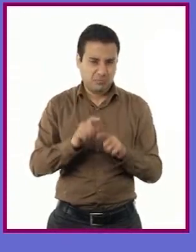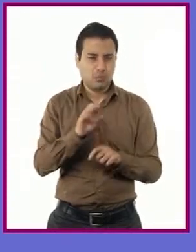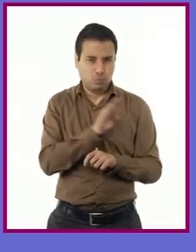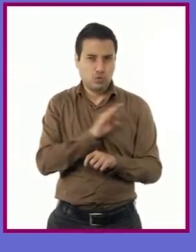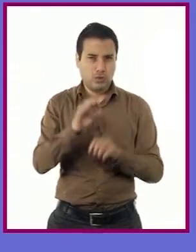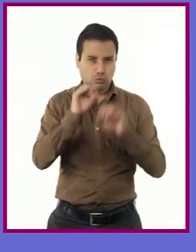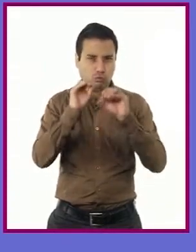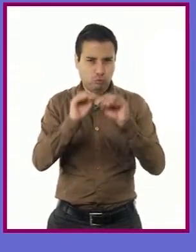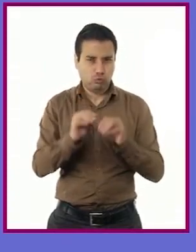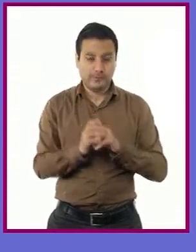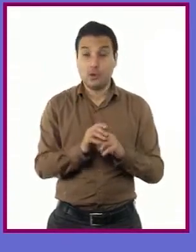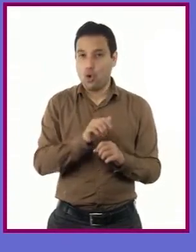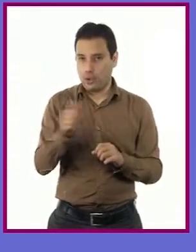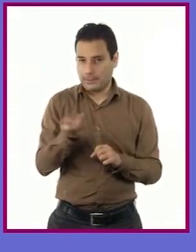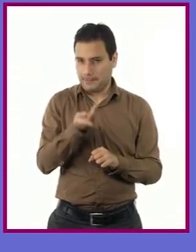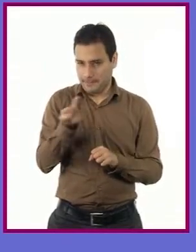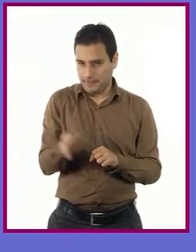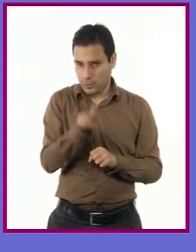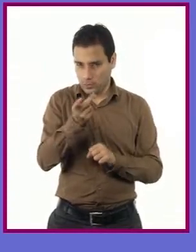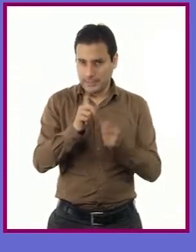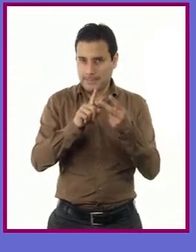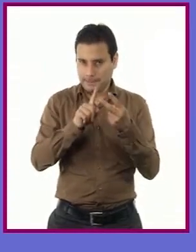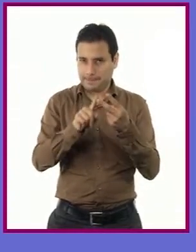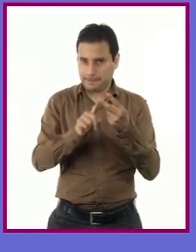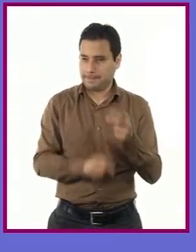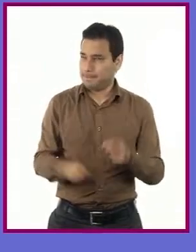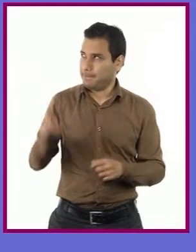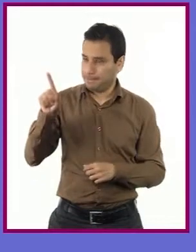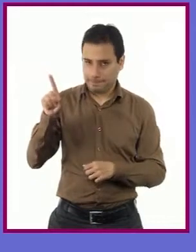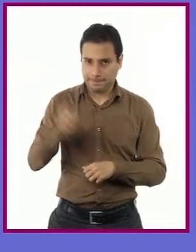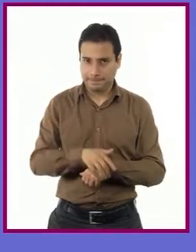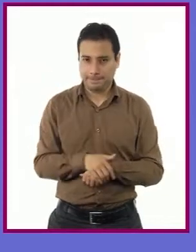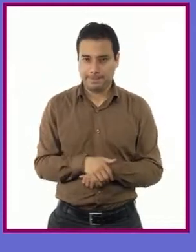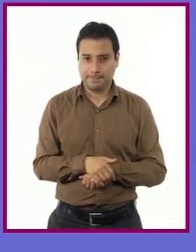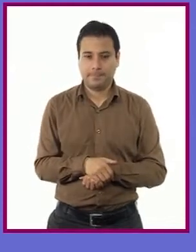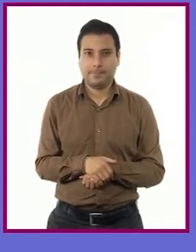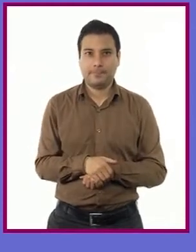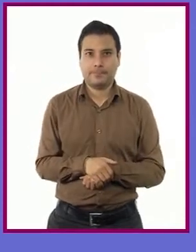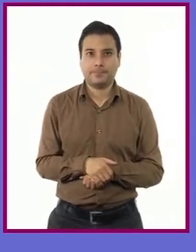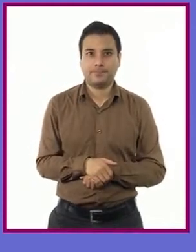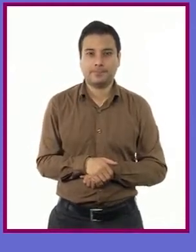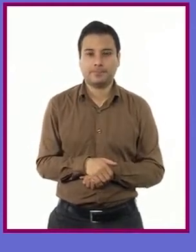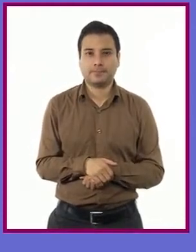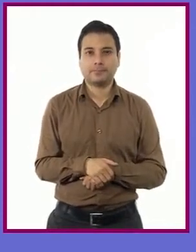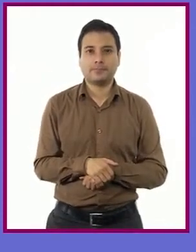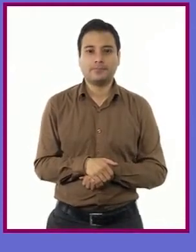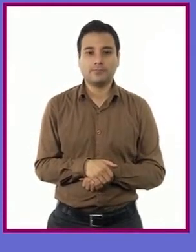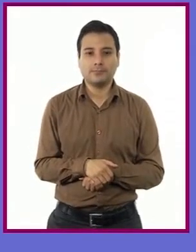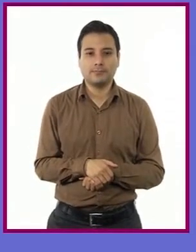Para un evento deportivo, ¿cómo reescribes el reglamento para adaptarlo a tu contexto?